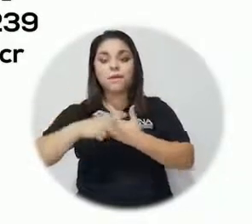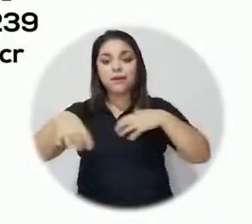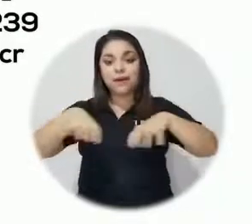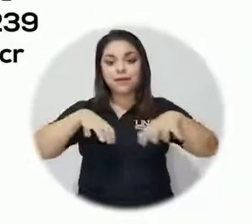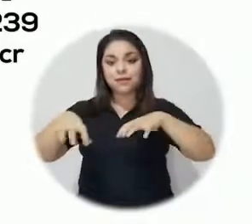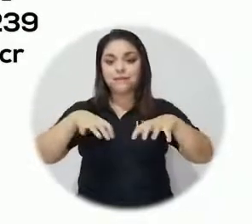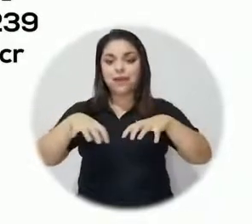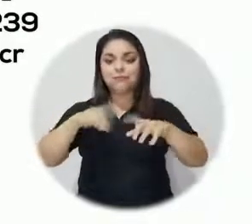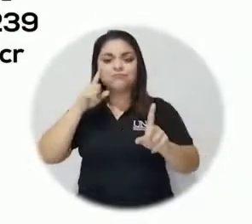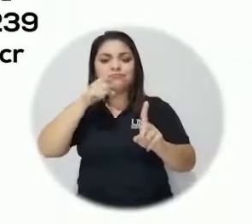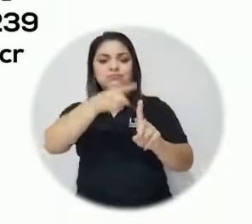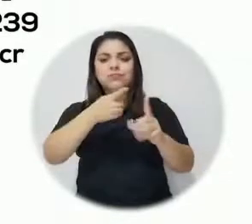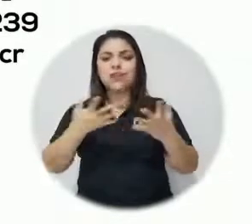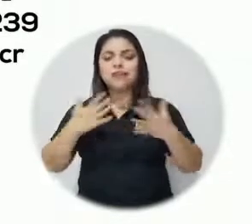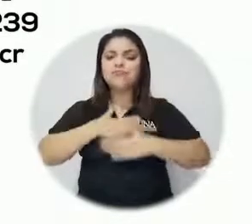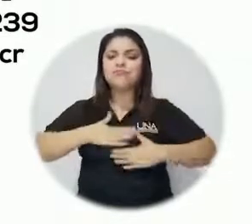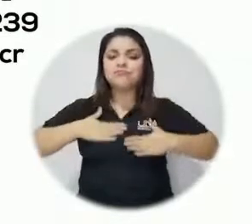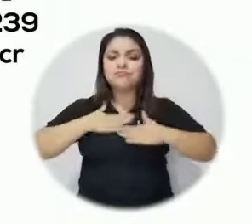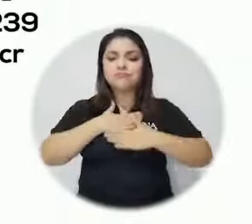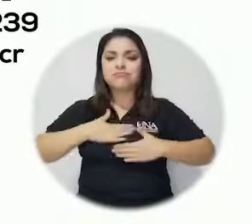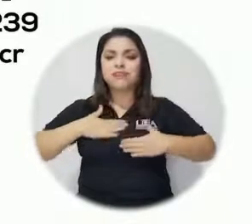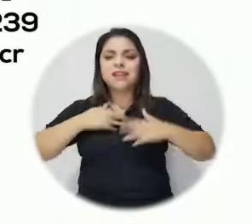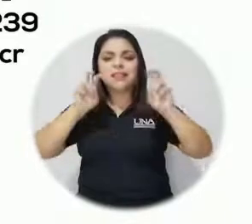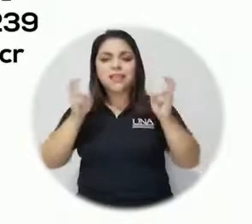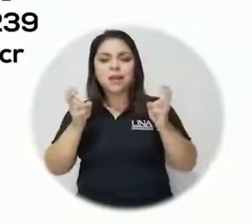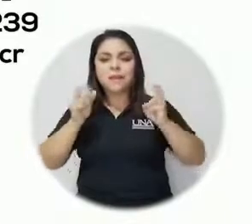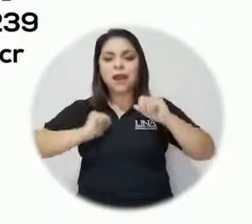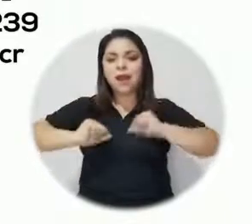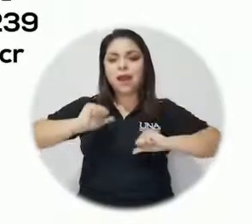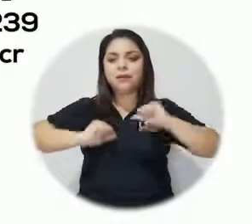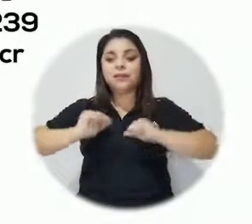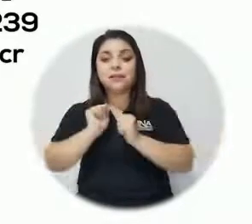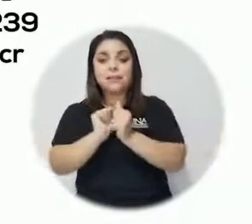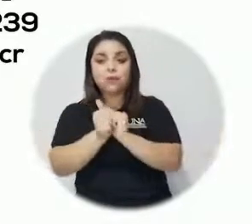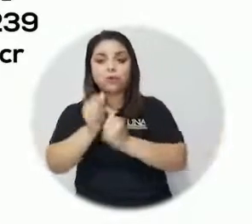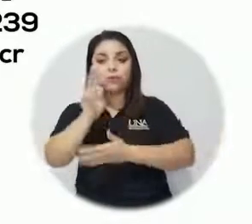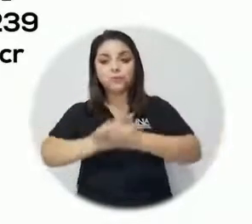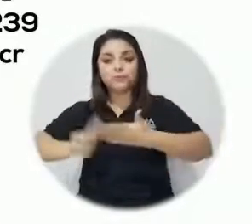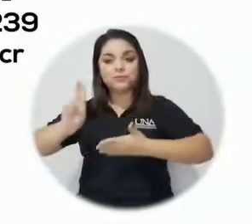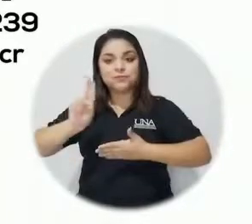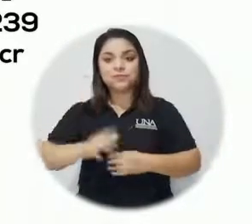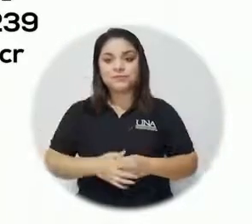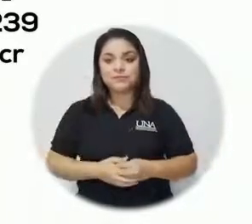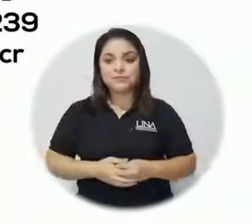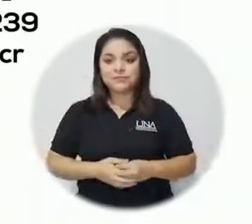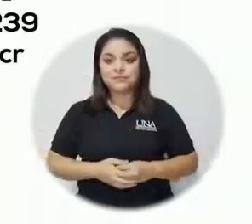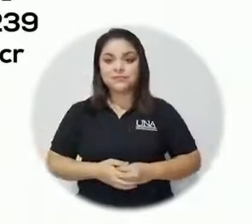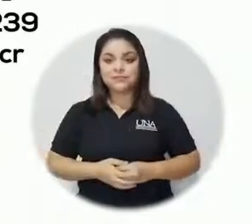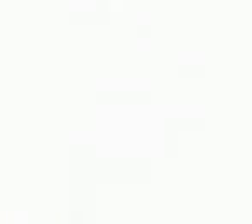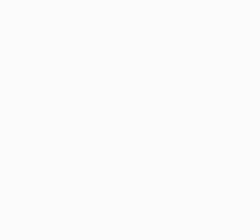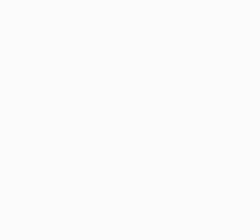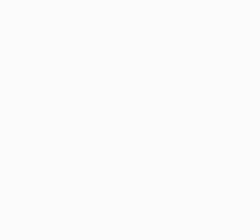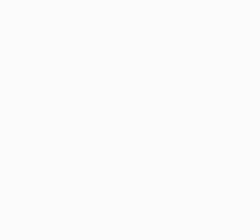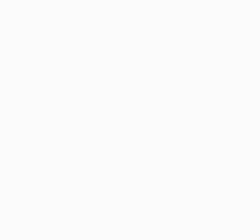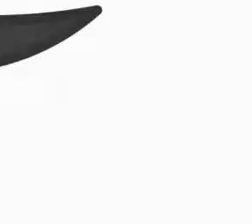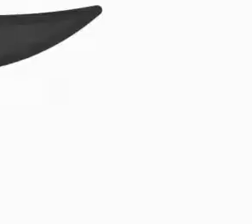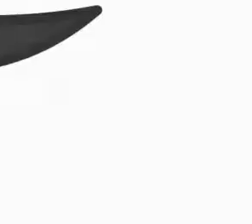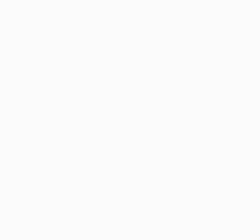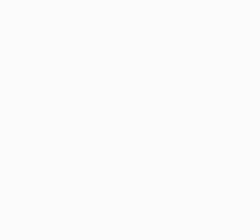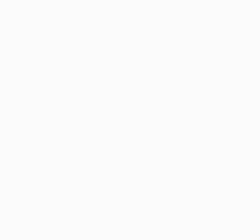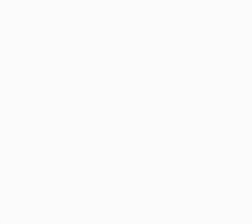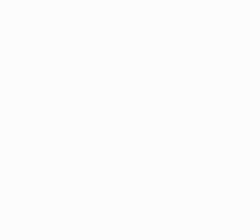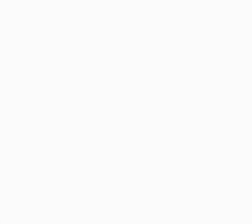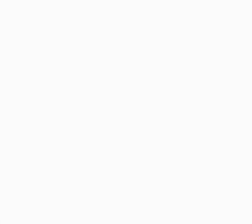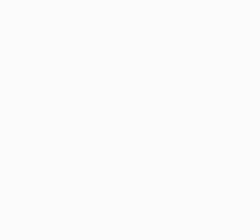y actividades con el fin de recrearnos en el campo del arte y el deporte universitario.